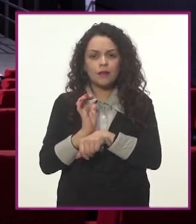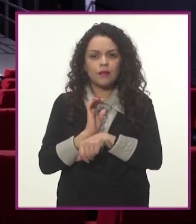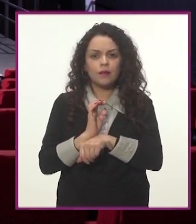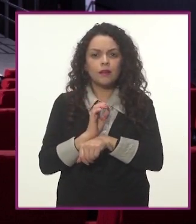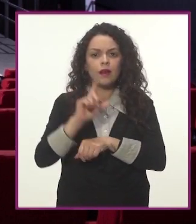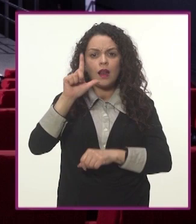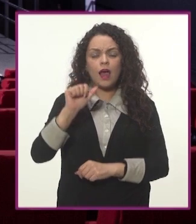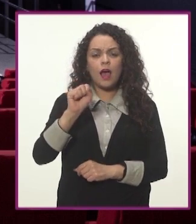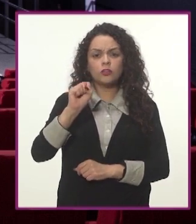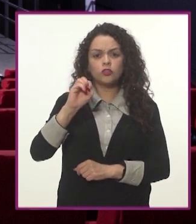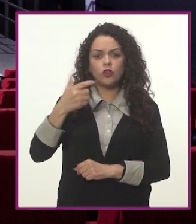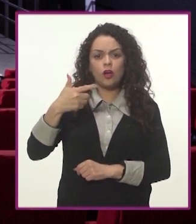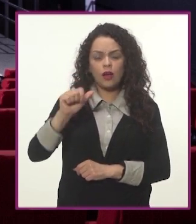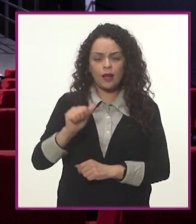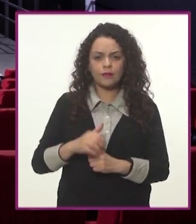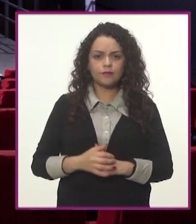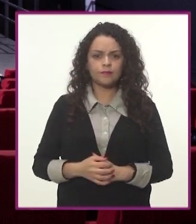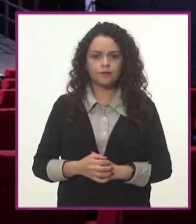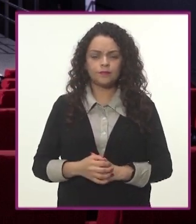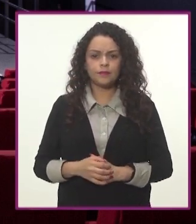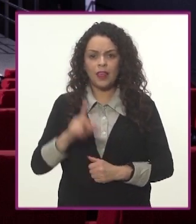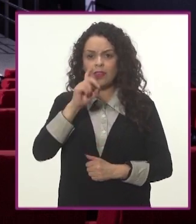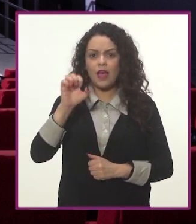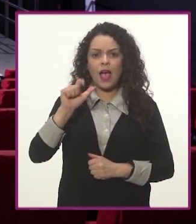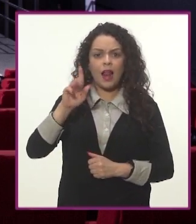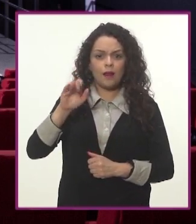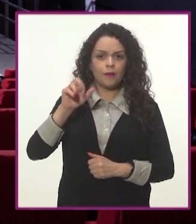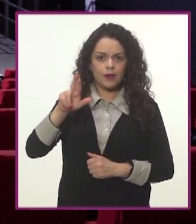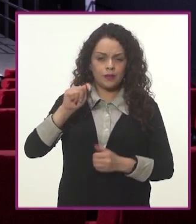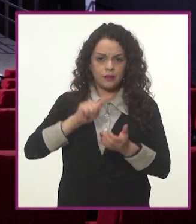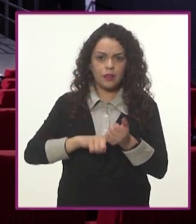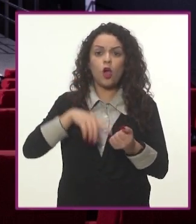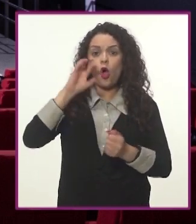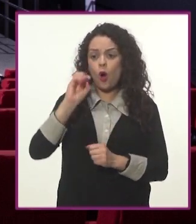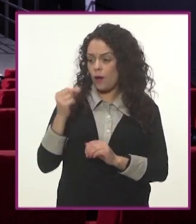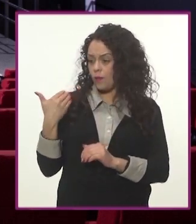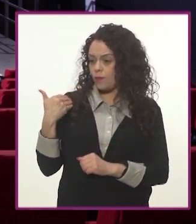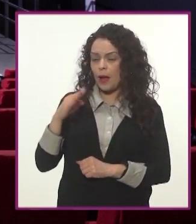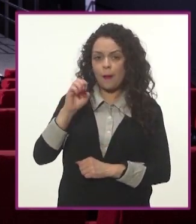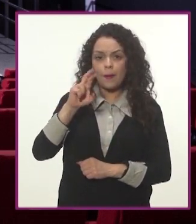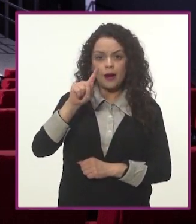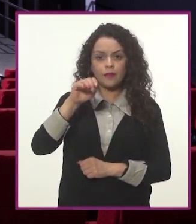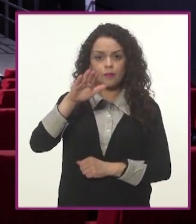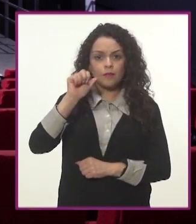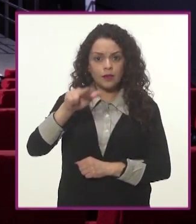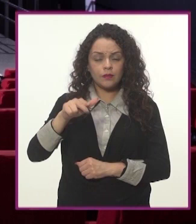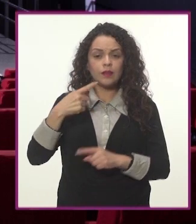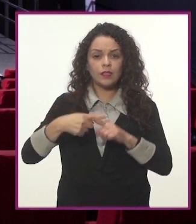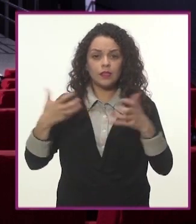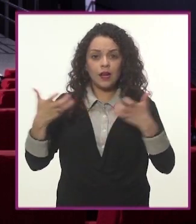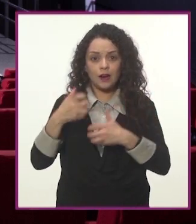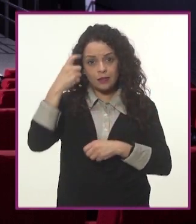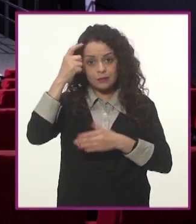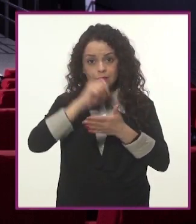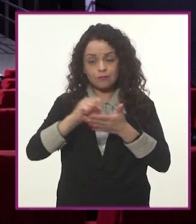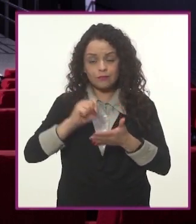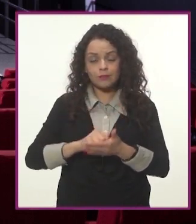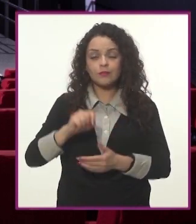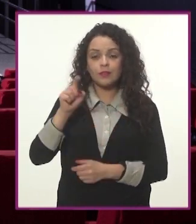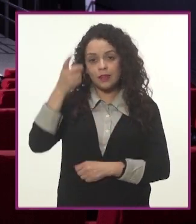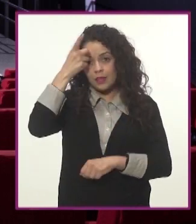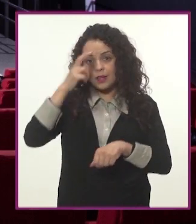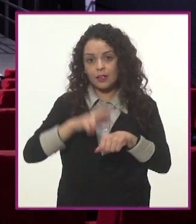soga de Alfred Hitchcock, o mucho más reciente en Birdman, de Alejandro González Iñárritu.